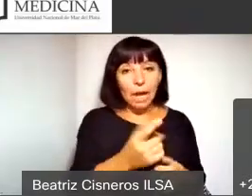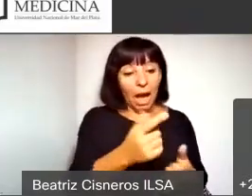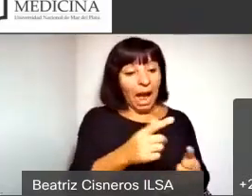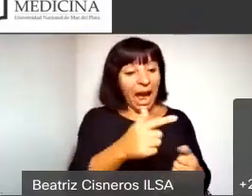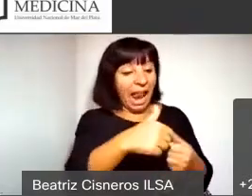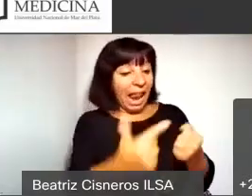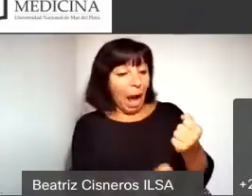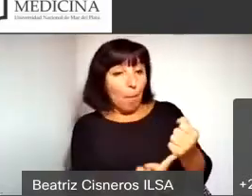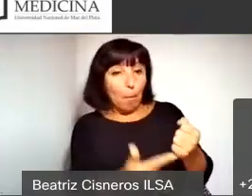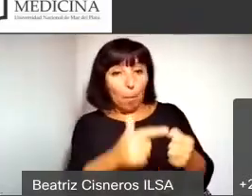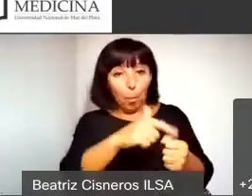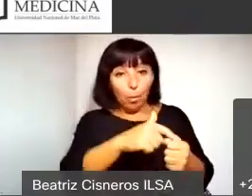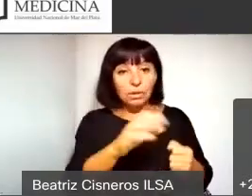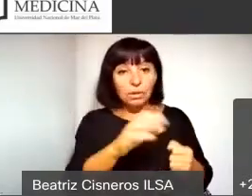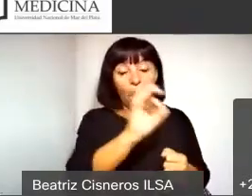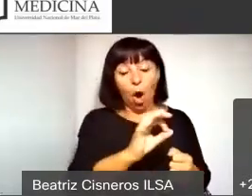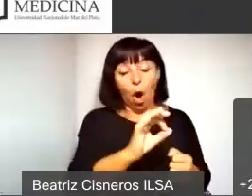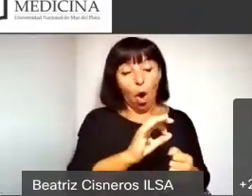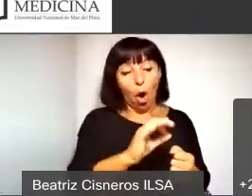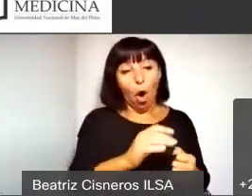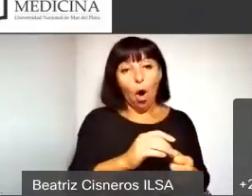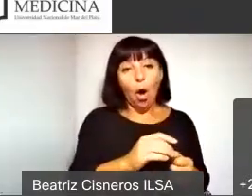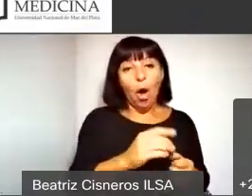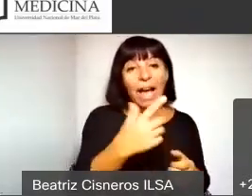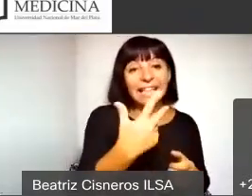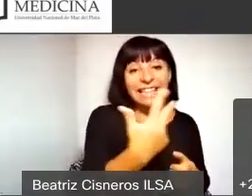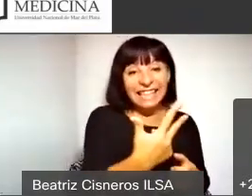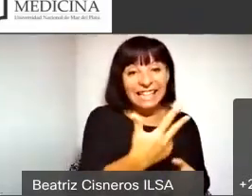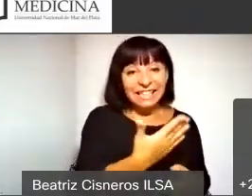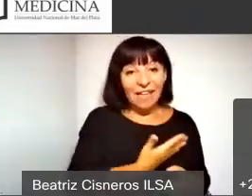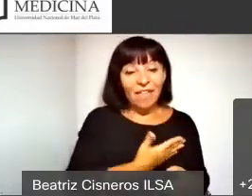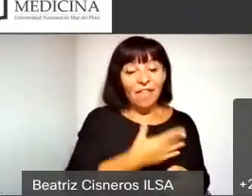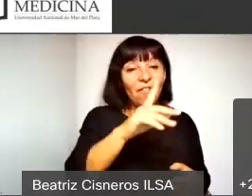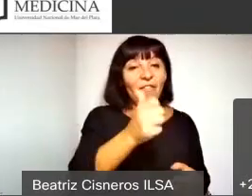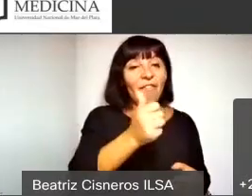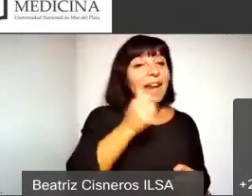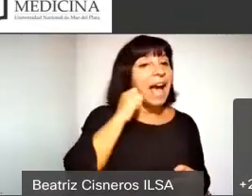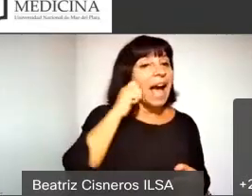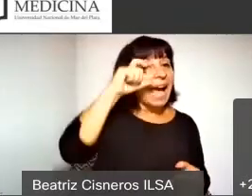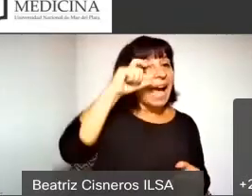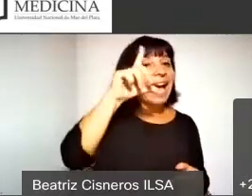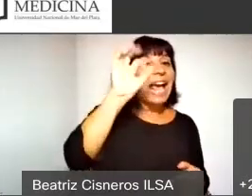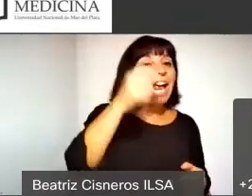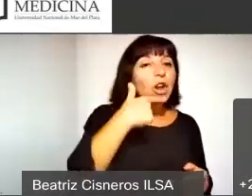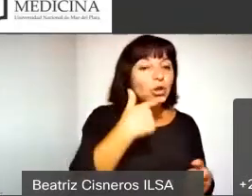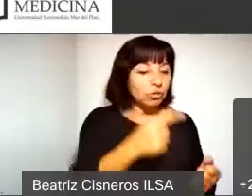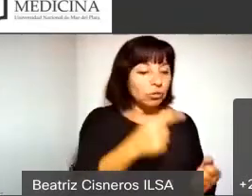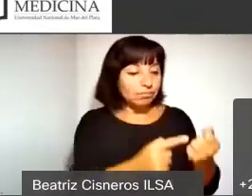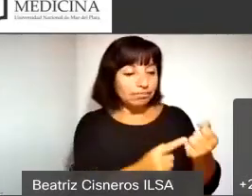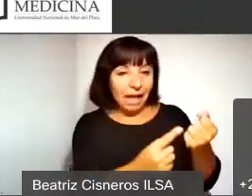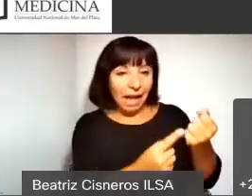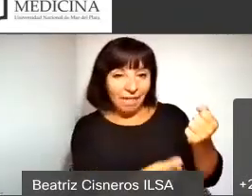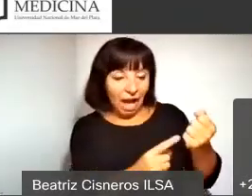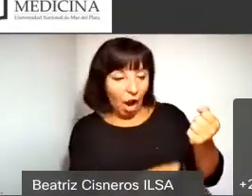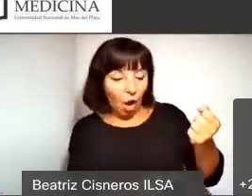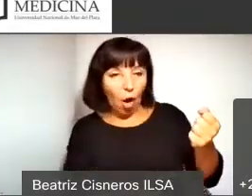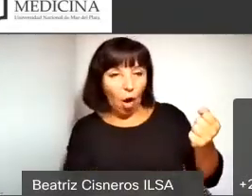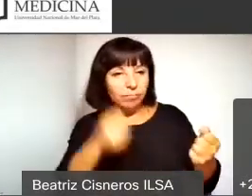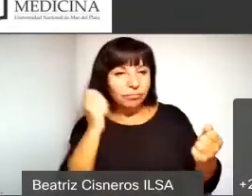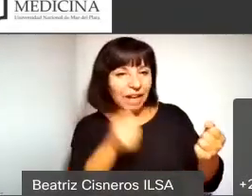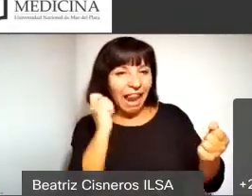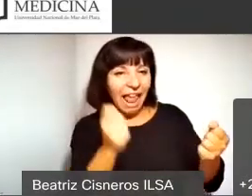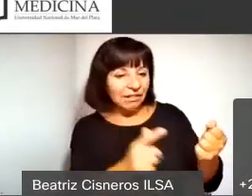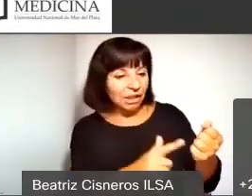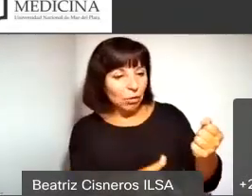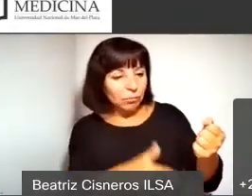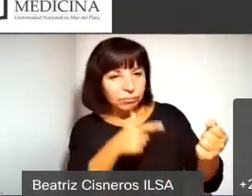esquema estamos viendo tres flagelos que están localizados en una región, ¿sí? Tienen forma de látigo y le permiten